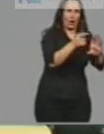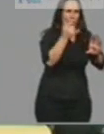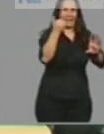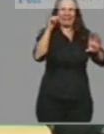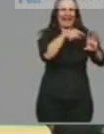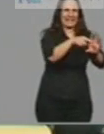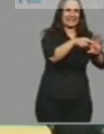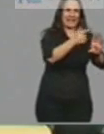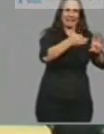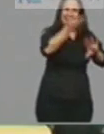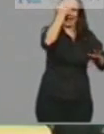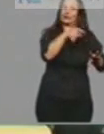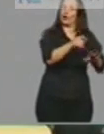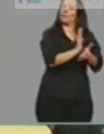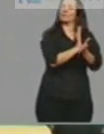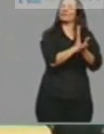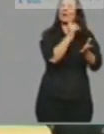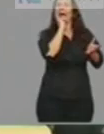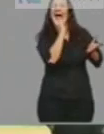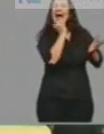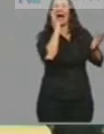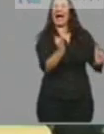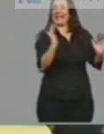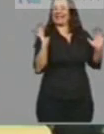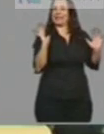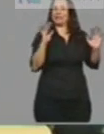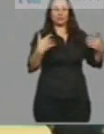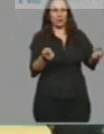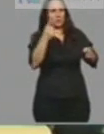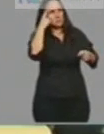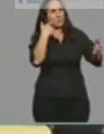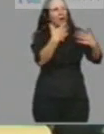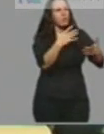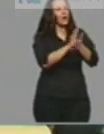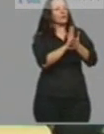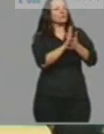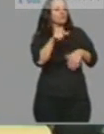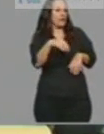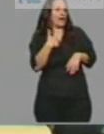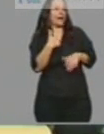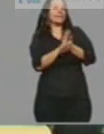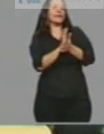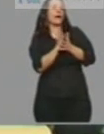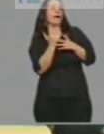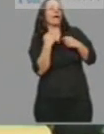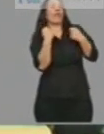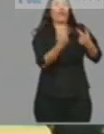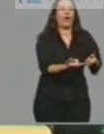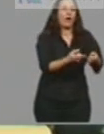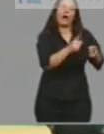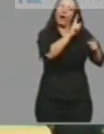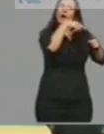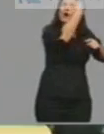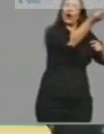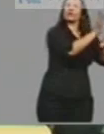dijimos que debían ser riesgos compartidos entre un país que había apostado a una timba financiera y también, del otro lado, a